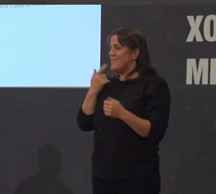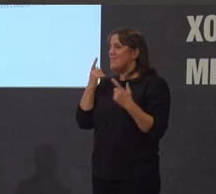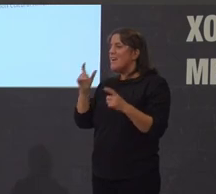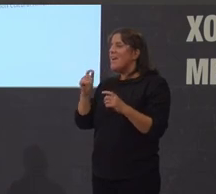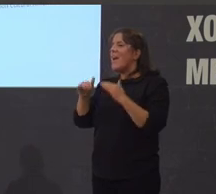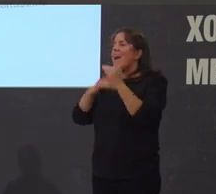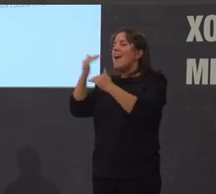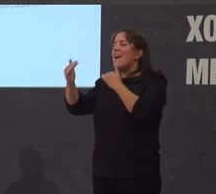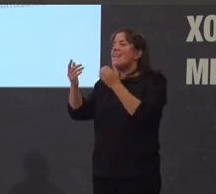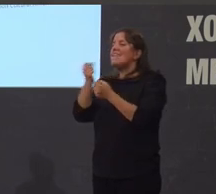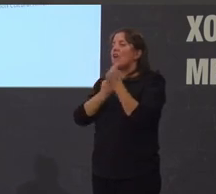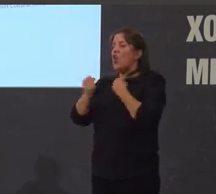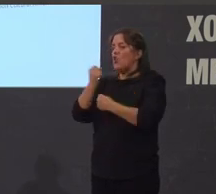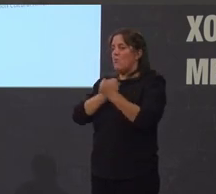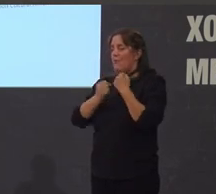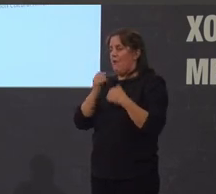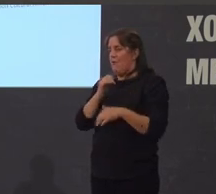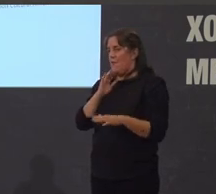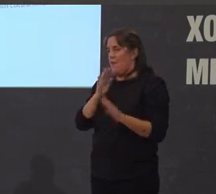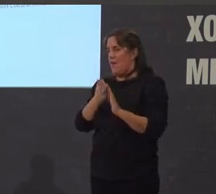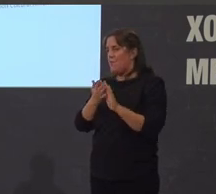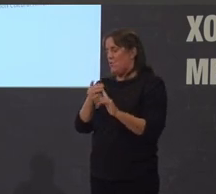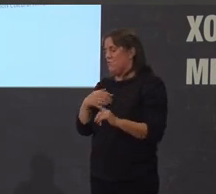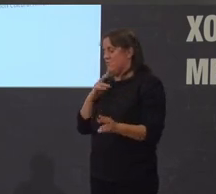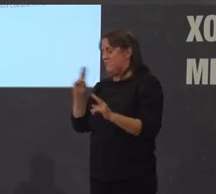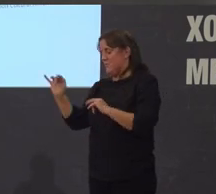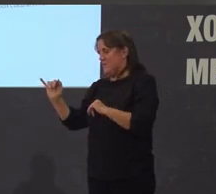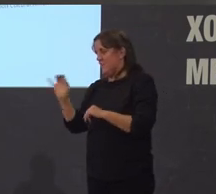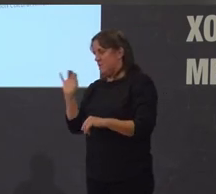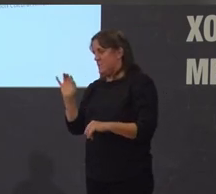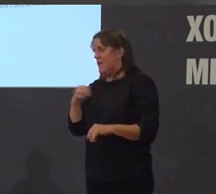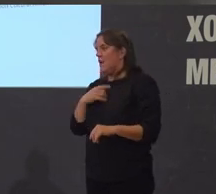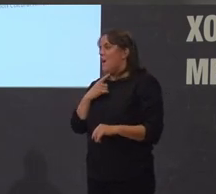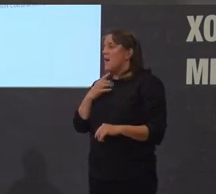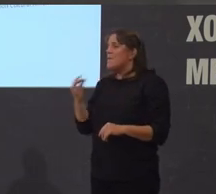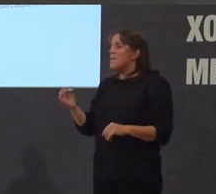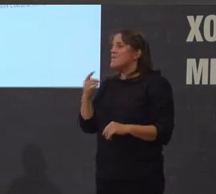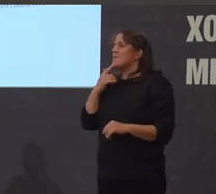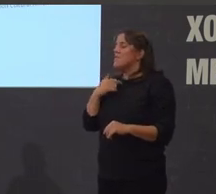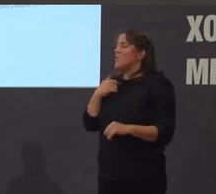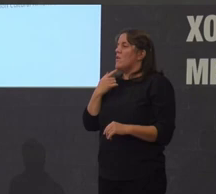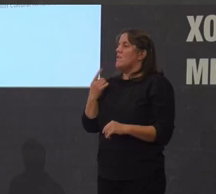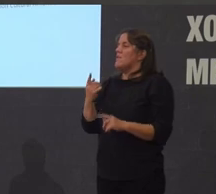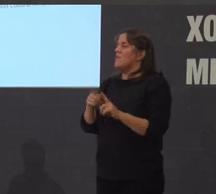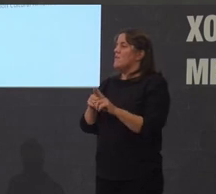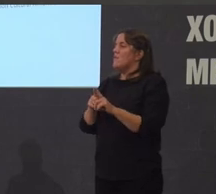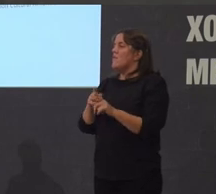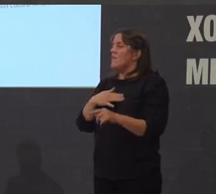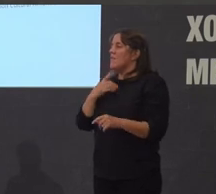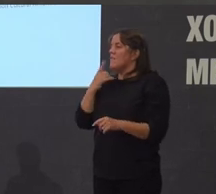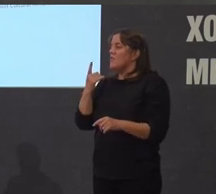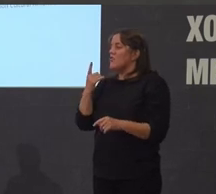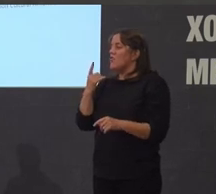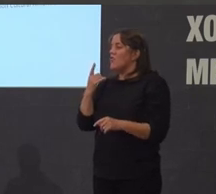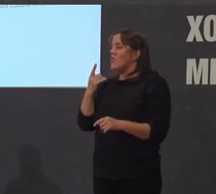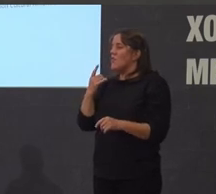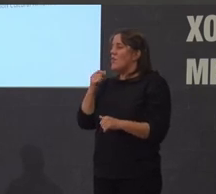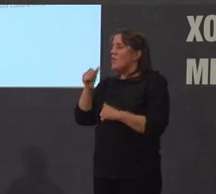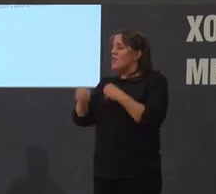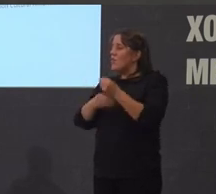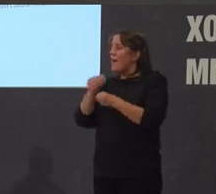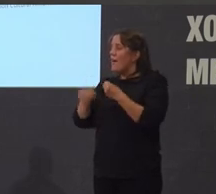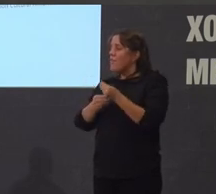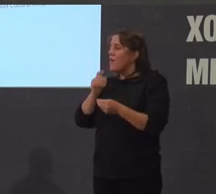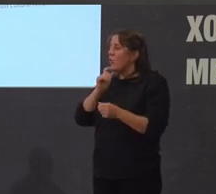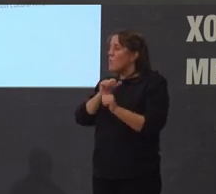sí sí porque ademais fíjate que son actuaciones que hay en cada zona prácticamente